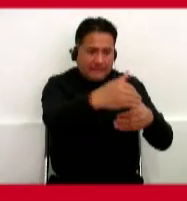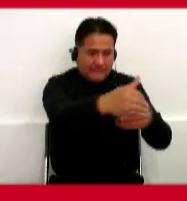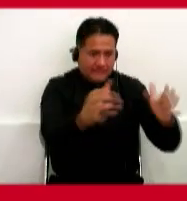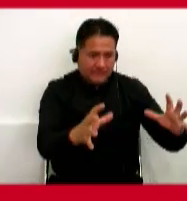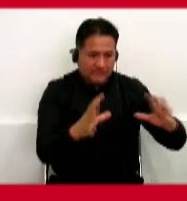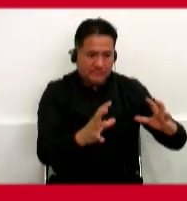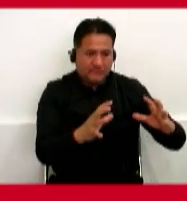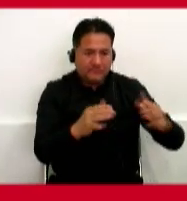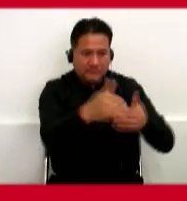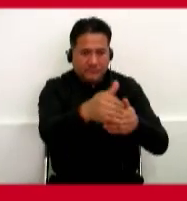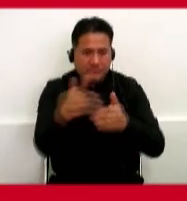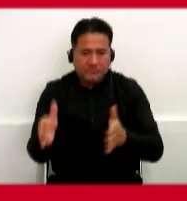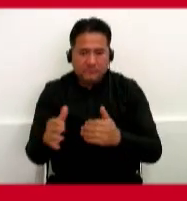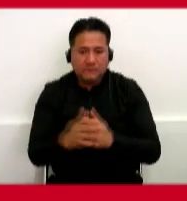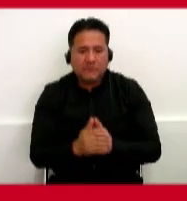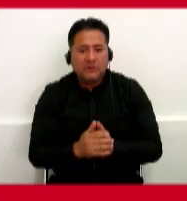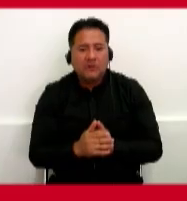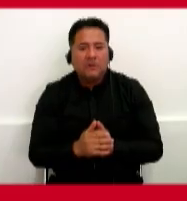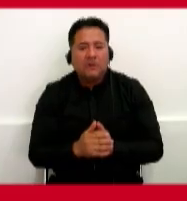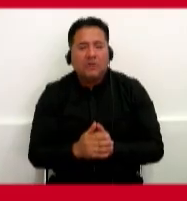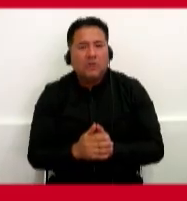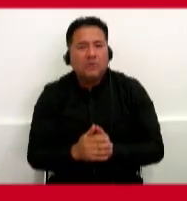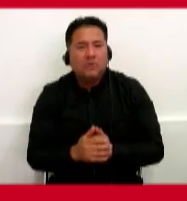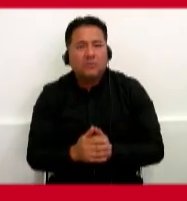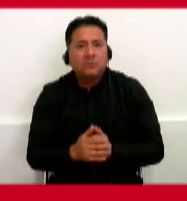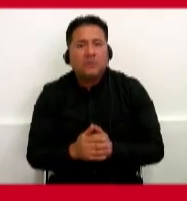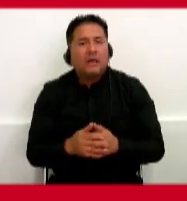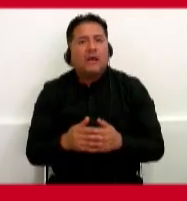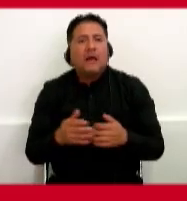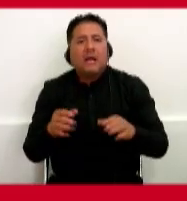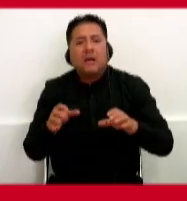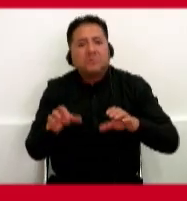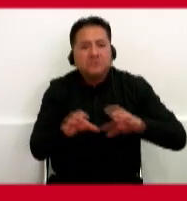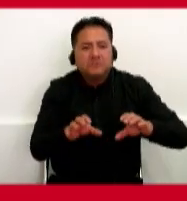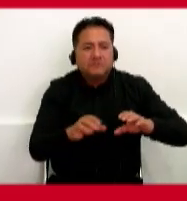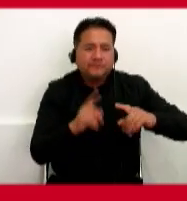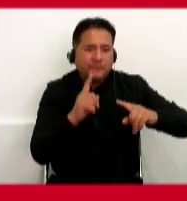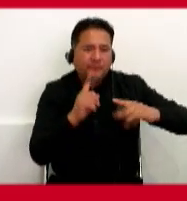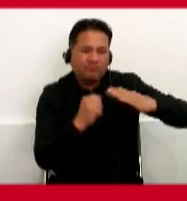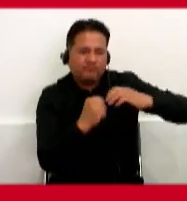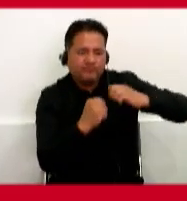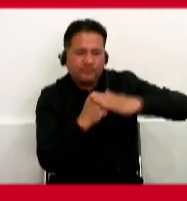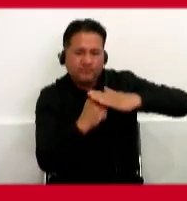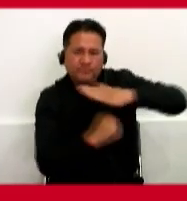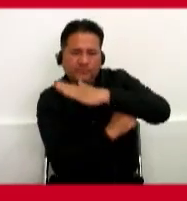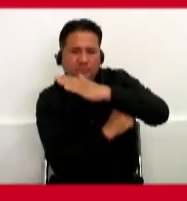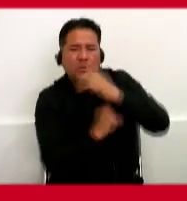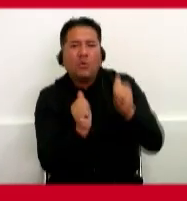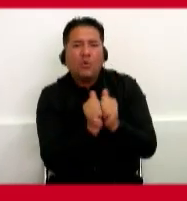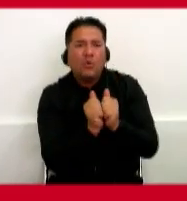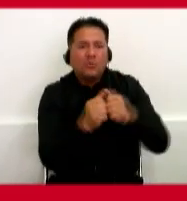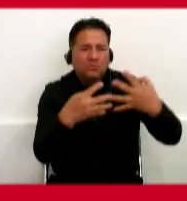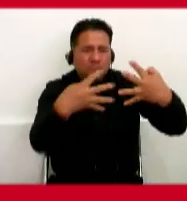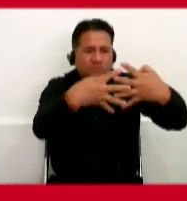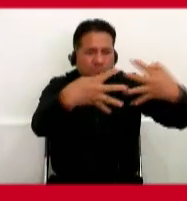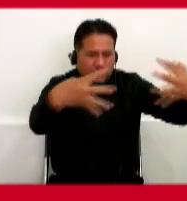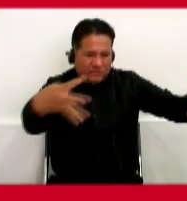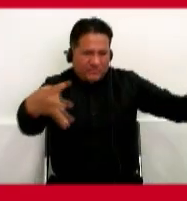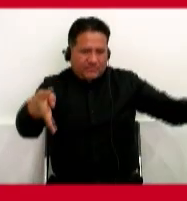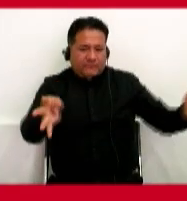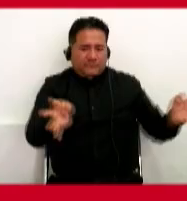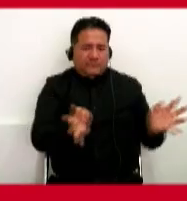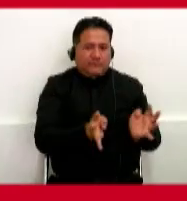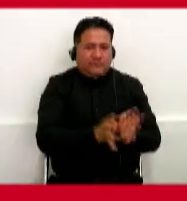adicional al sostenimiento primario que utilizamos, hicimos el reforzamiento con cable bolting con longitudes hasta de